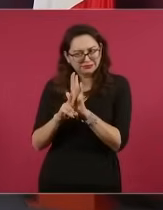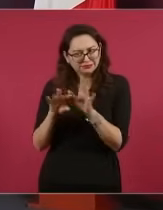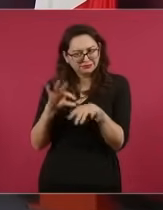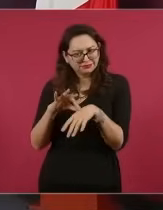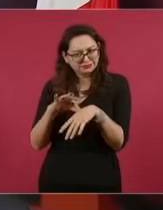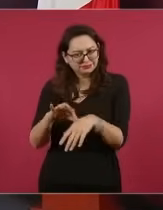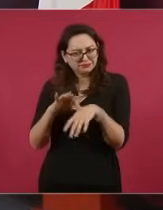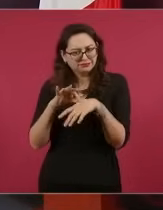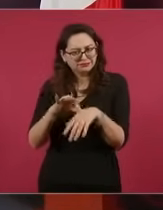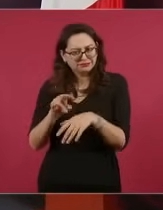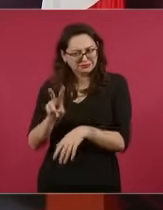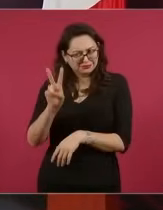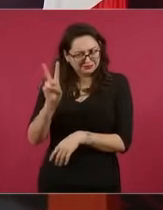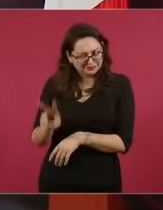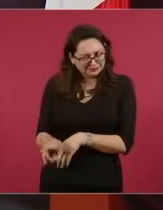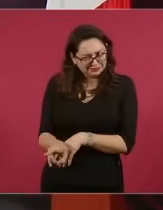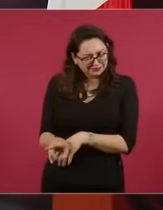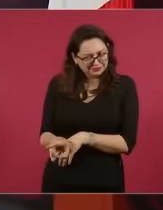en qué condiciones